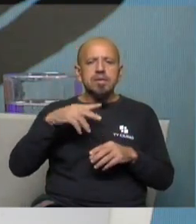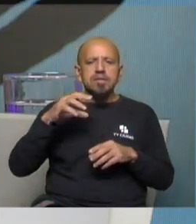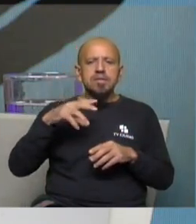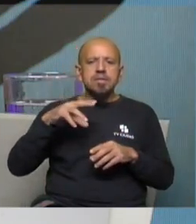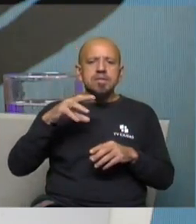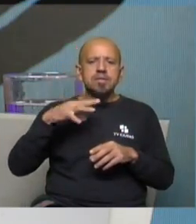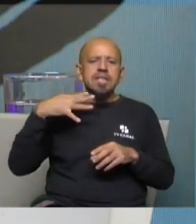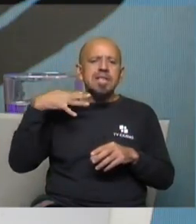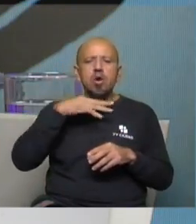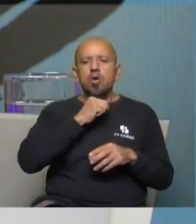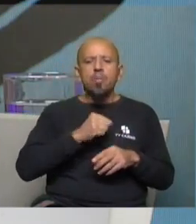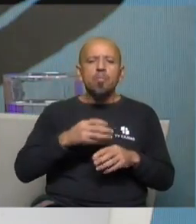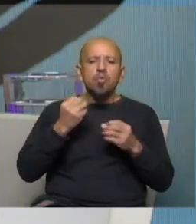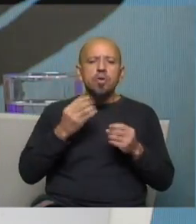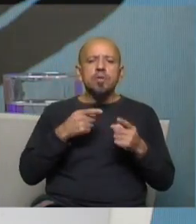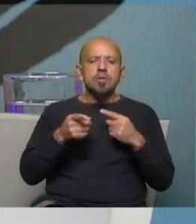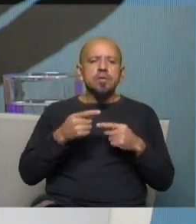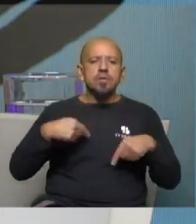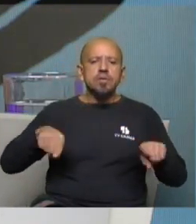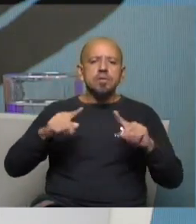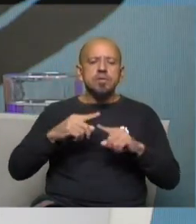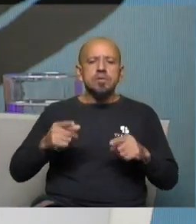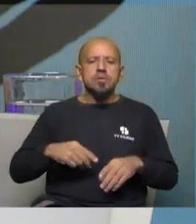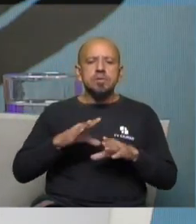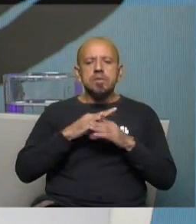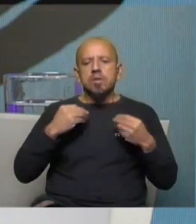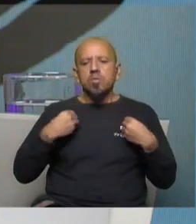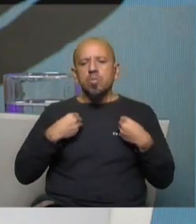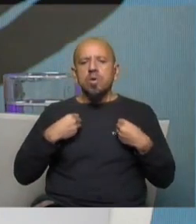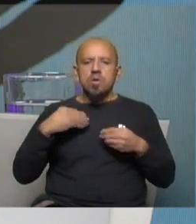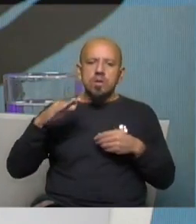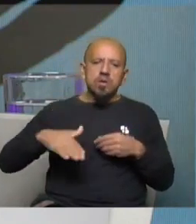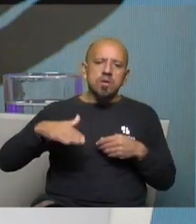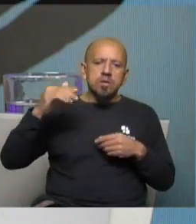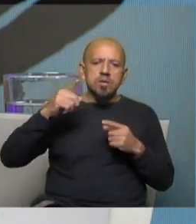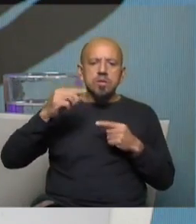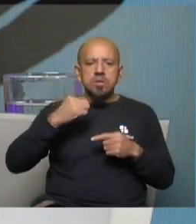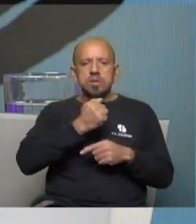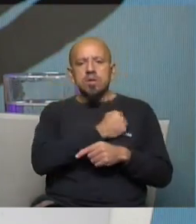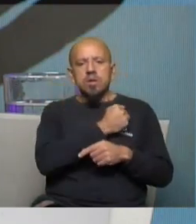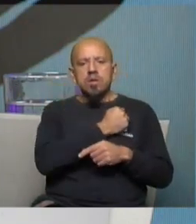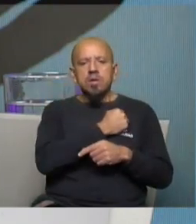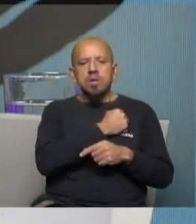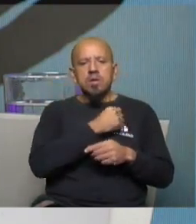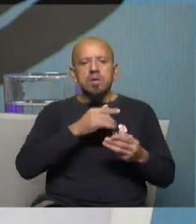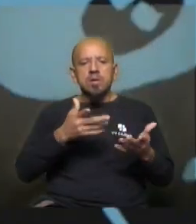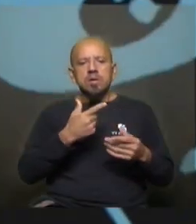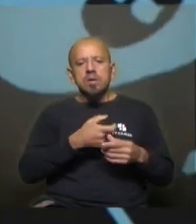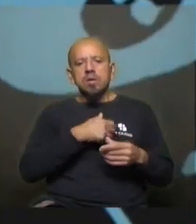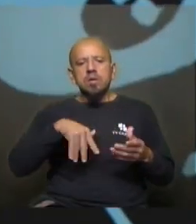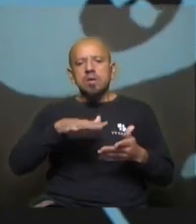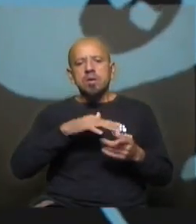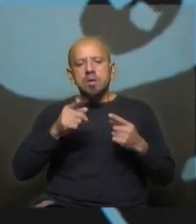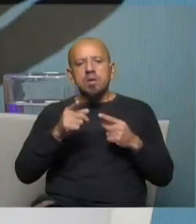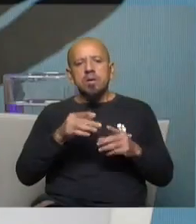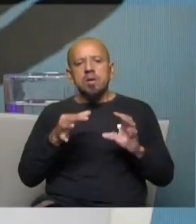pones a leer porque claro la República a través de la escuela valeriana y demás te construye una figura artiga funcional a la sociedad Es lógico Así